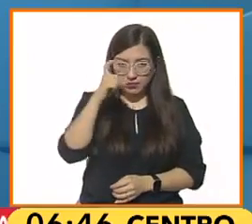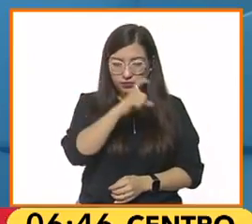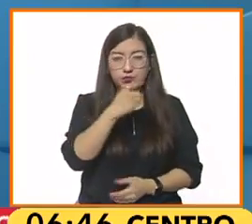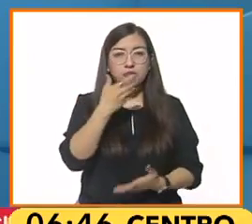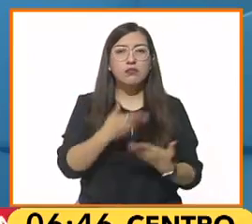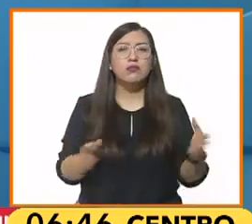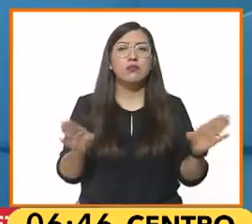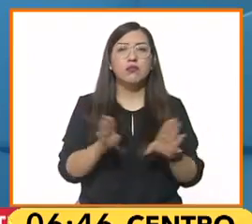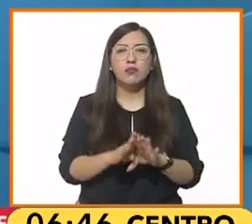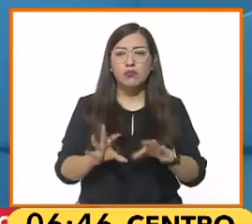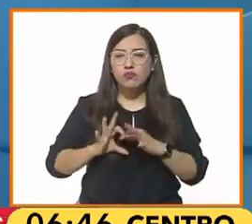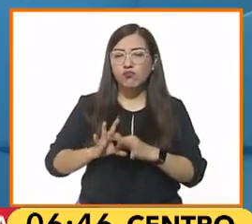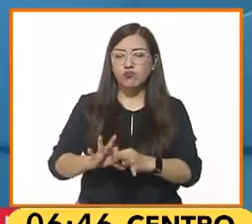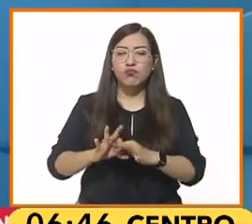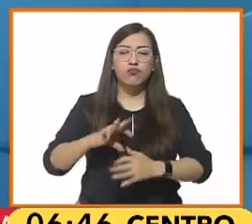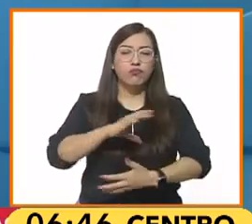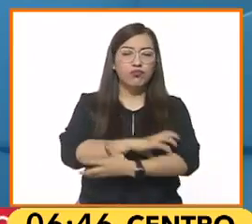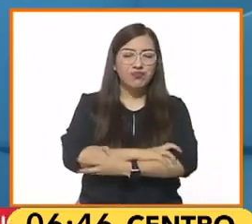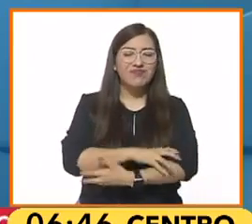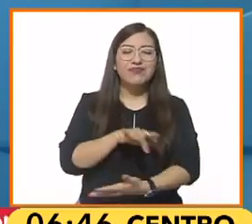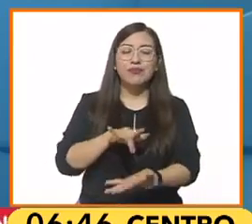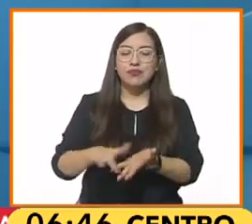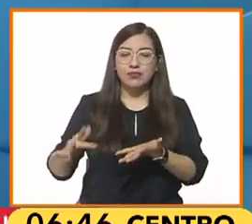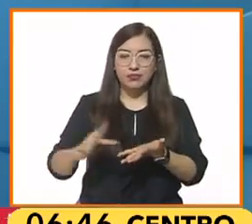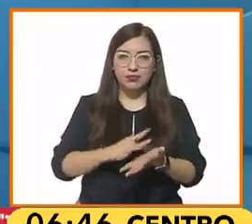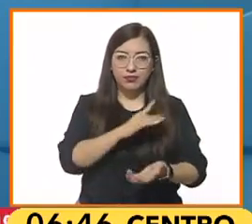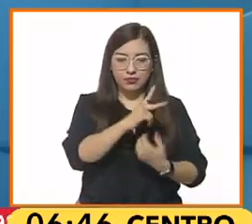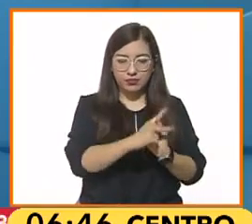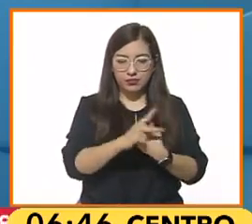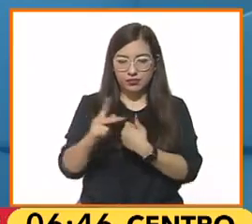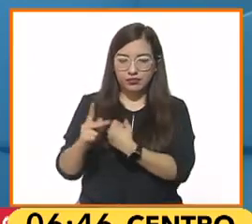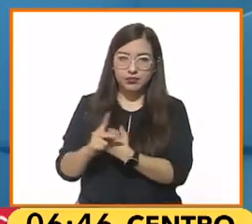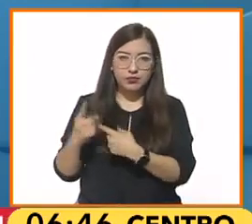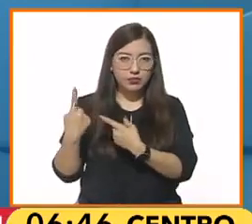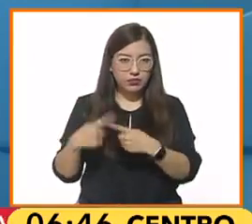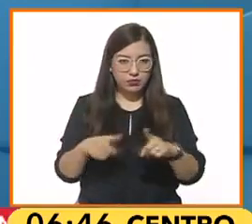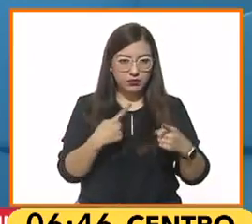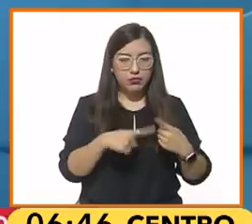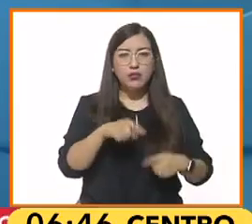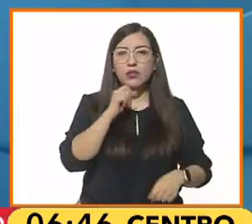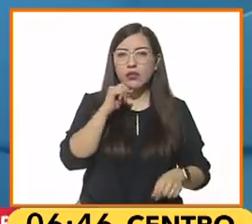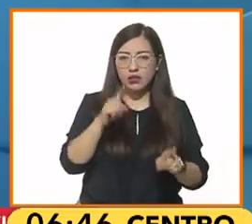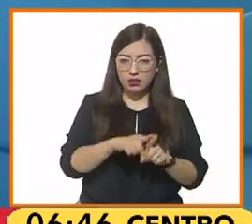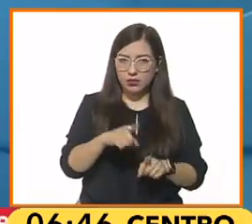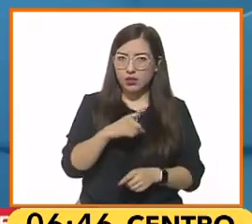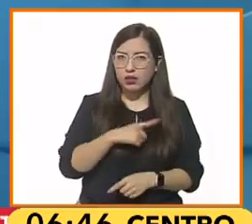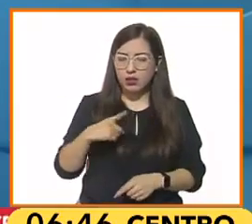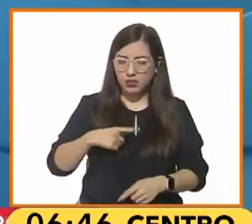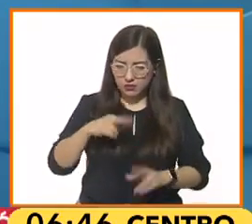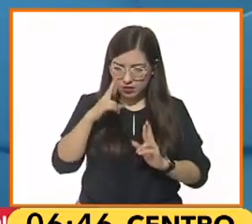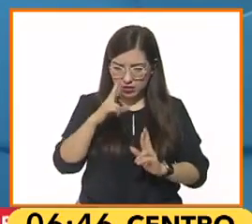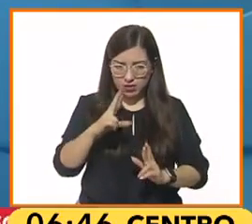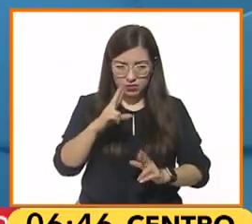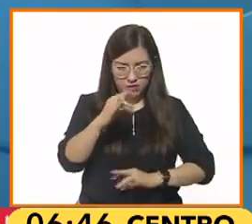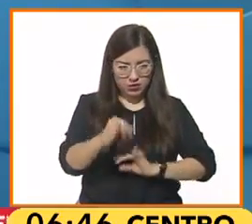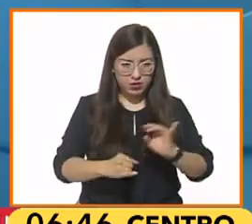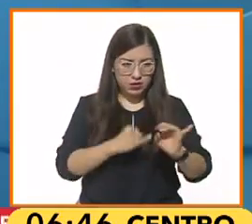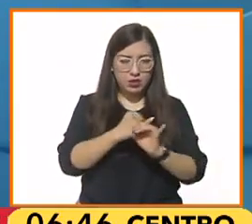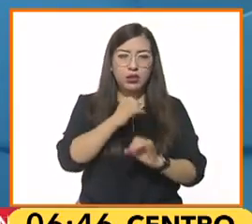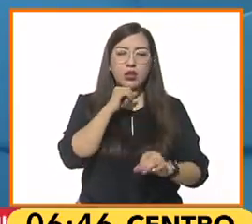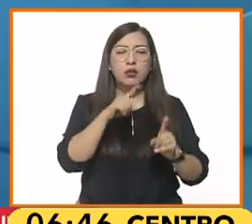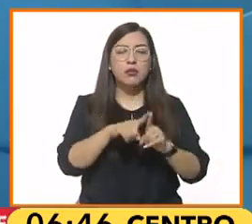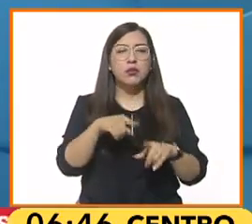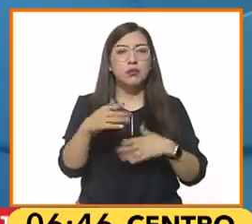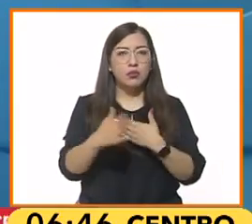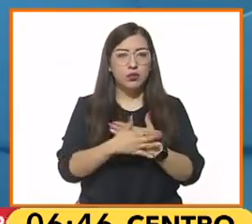tipo de solidaridad entre países del sur global, el reclamo de que se siga respetando el derecho internacional y una alianza muy